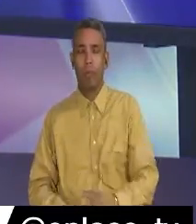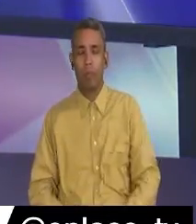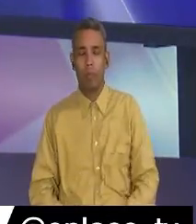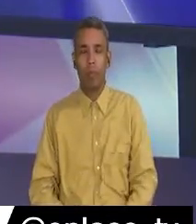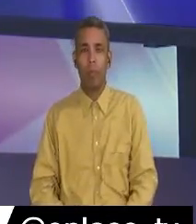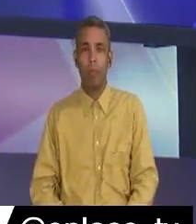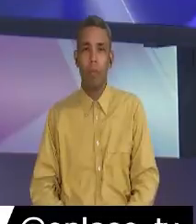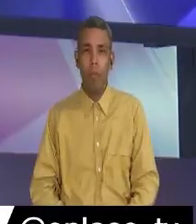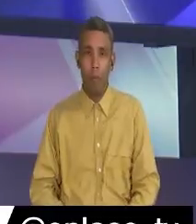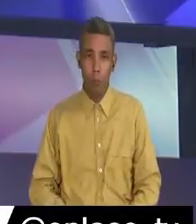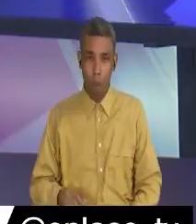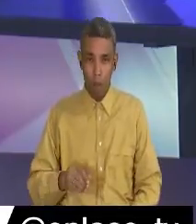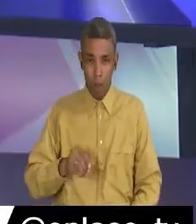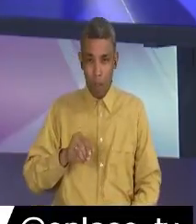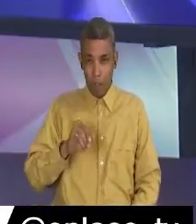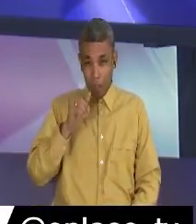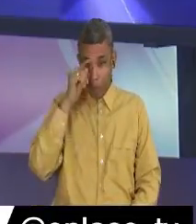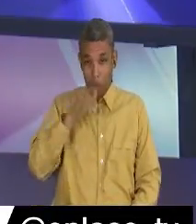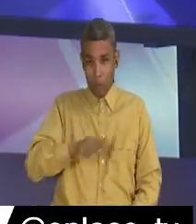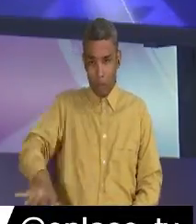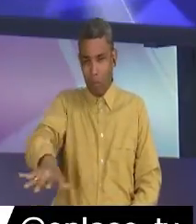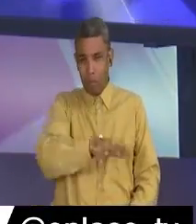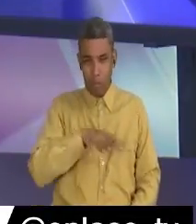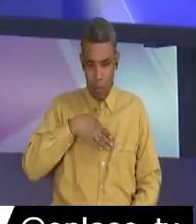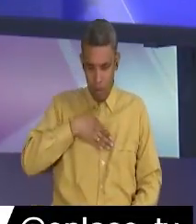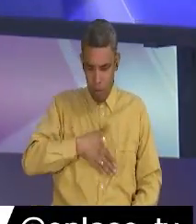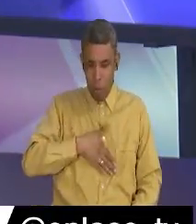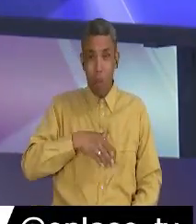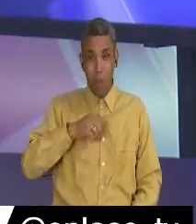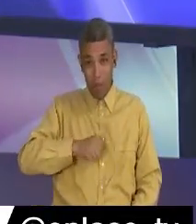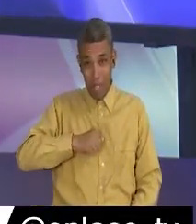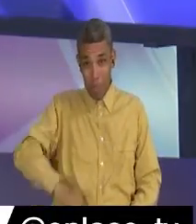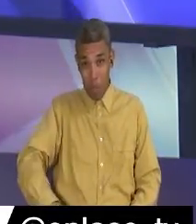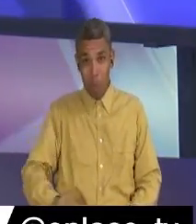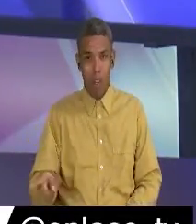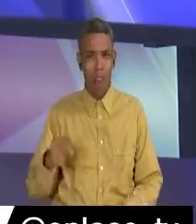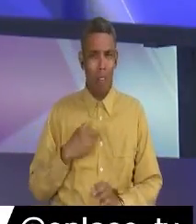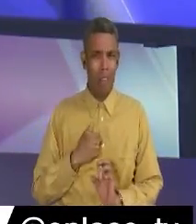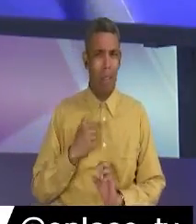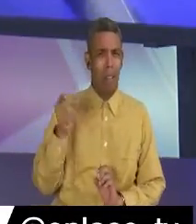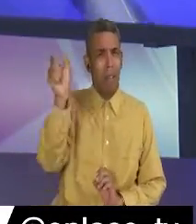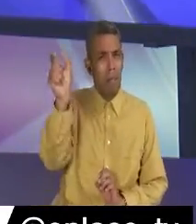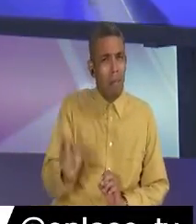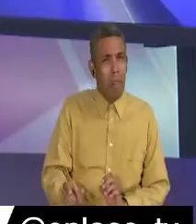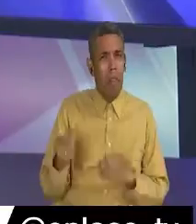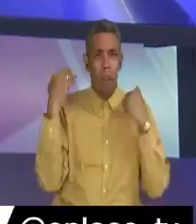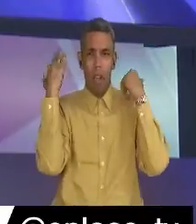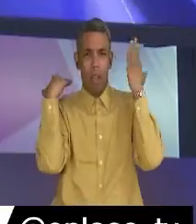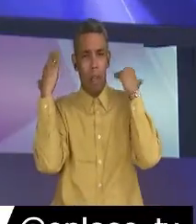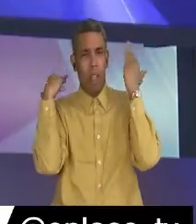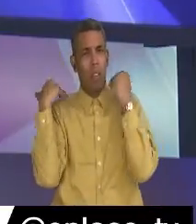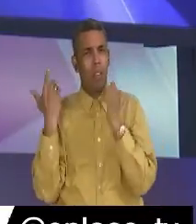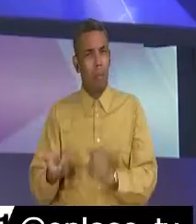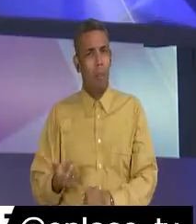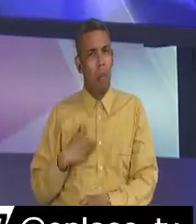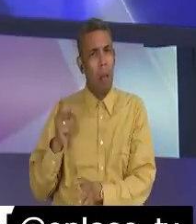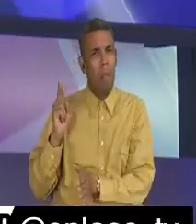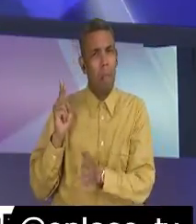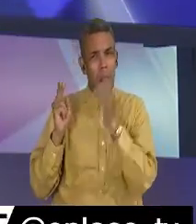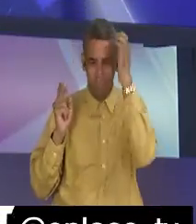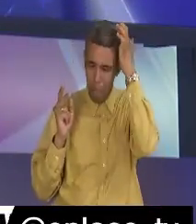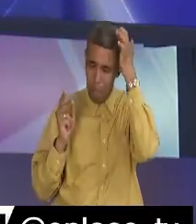registrado en el sur de Bolívar. La comunidad asegura que el Ejército Nacional está involucrado en esta situación. Nuestro director de noticias, Pedro Severiche,